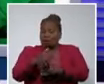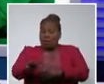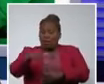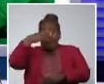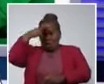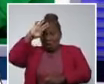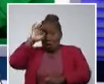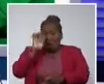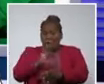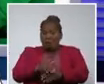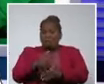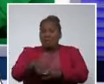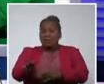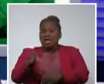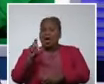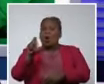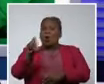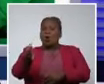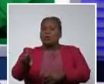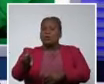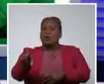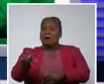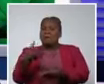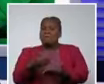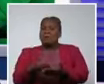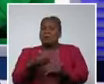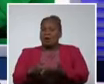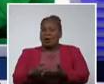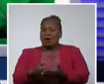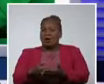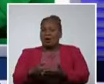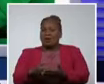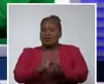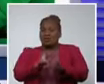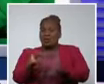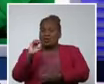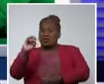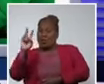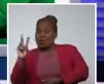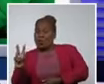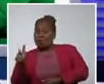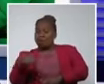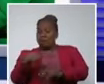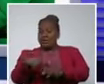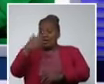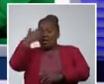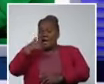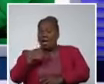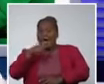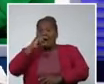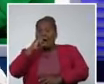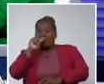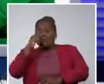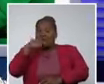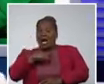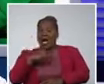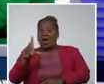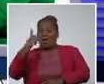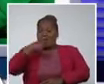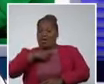prueba, que son Soberana 2 y Abdala, que también ya en este mes es la